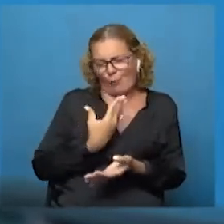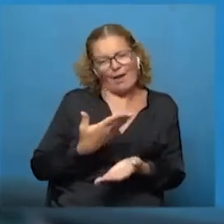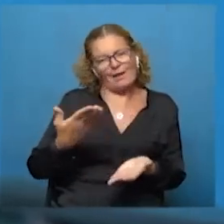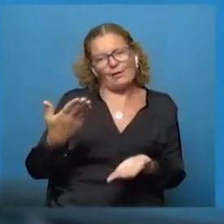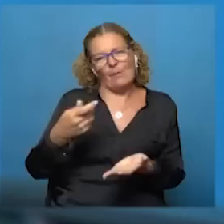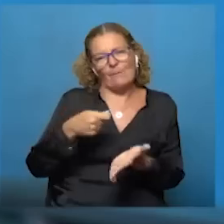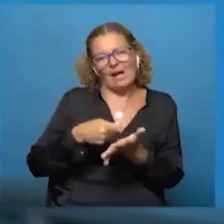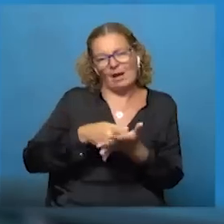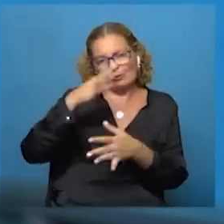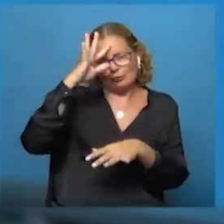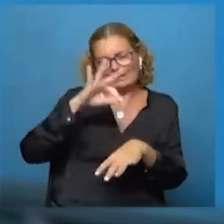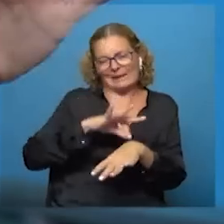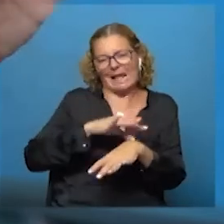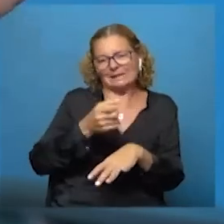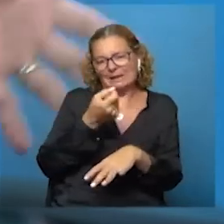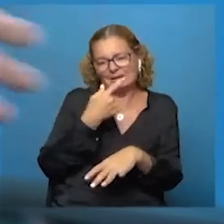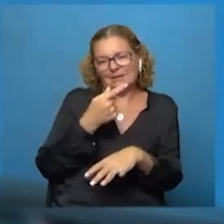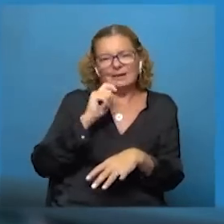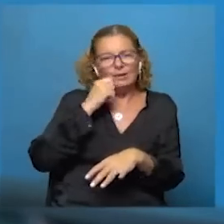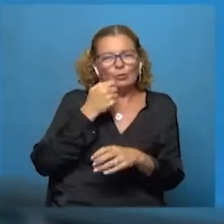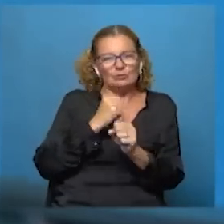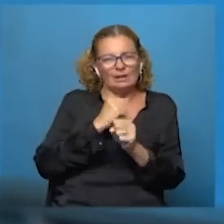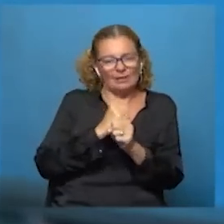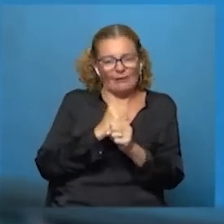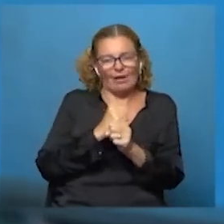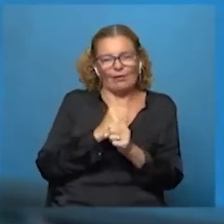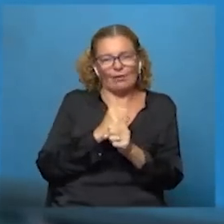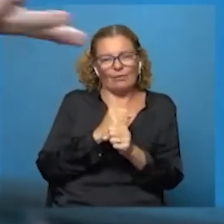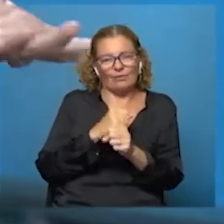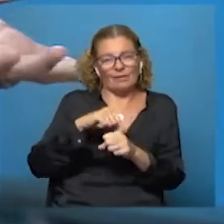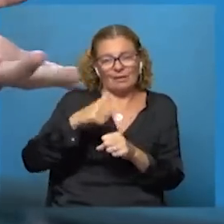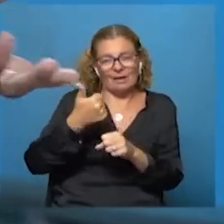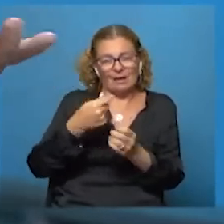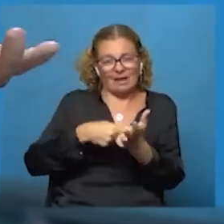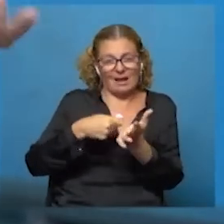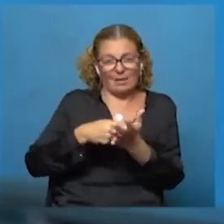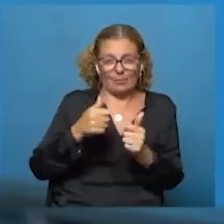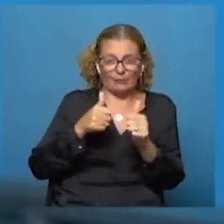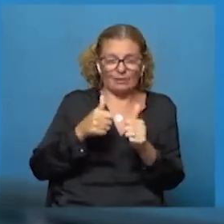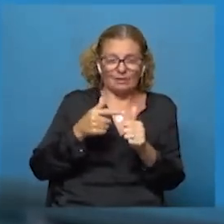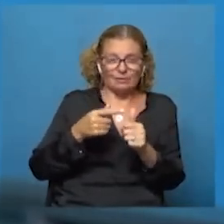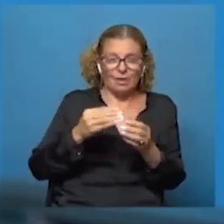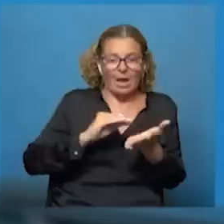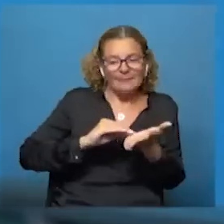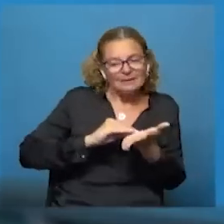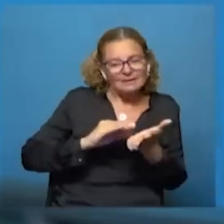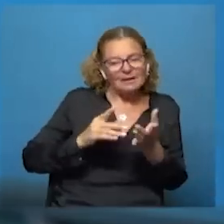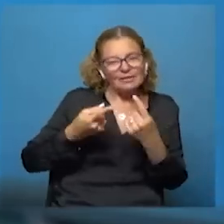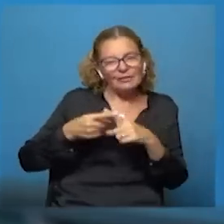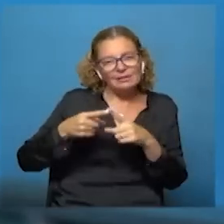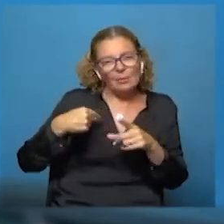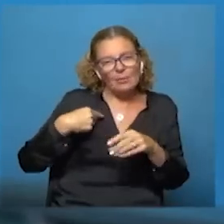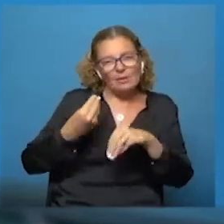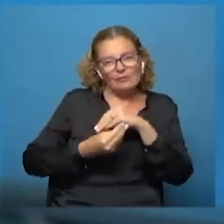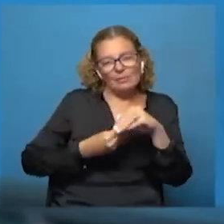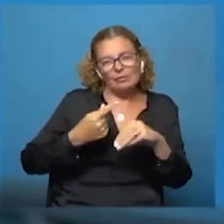a un psiquiatra y capaz que le encanta la tarea y gana muy bien pero digo son esas pequeñas cosas que uno administraría como si fuera tu